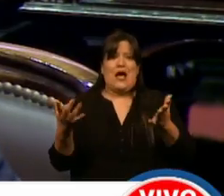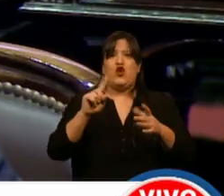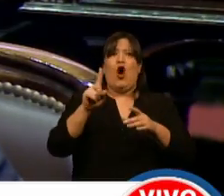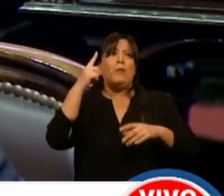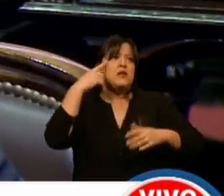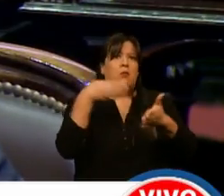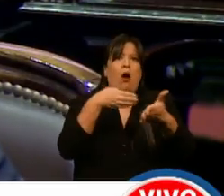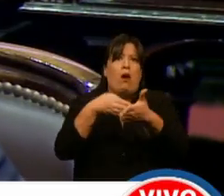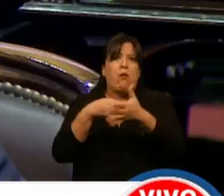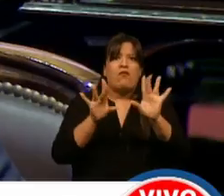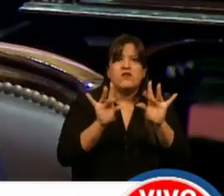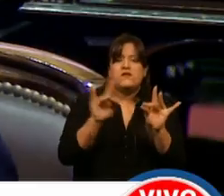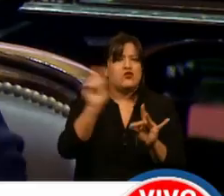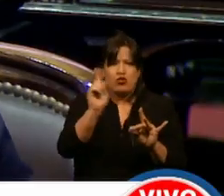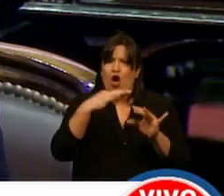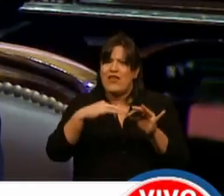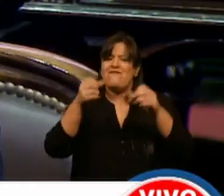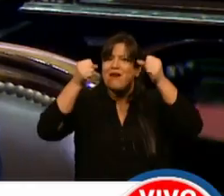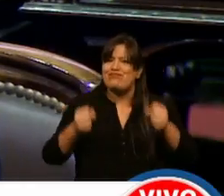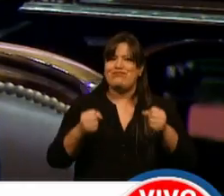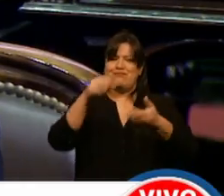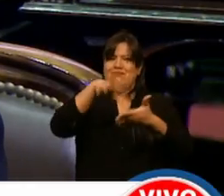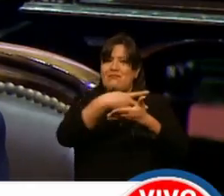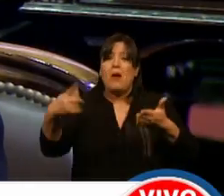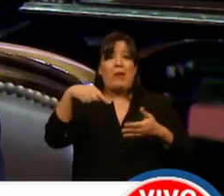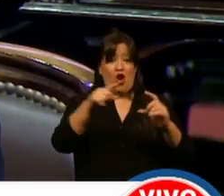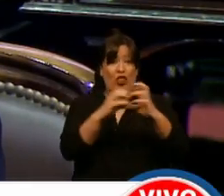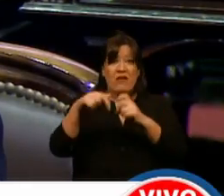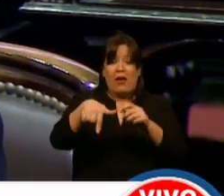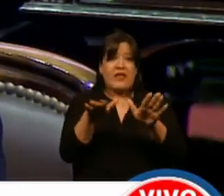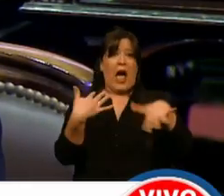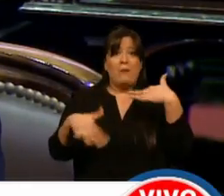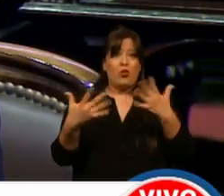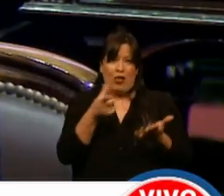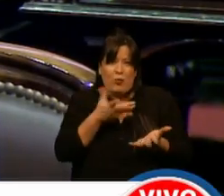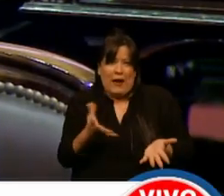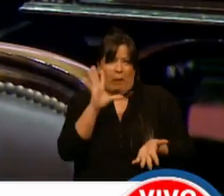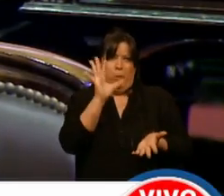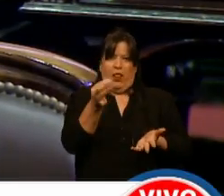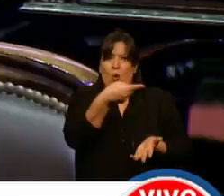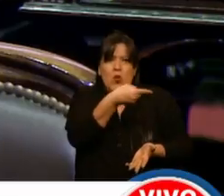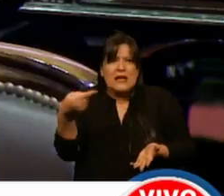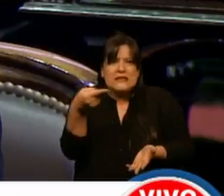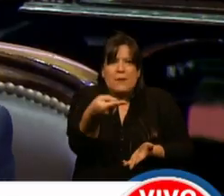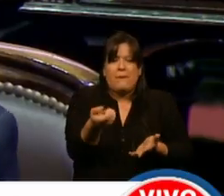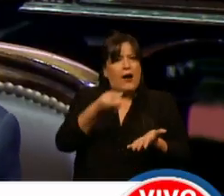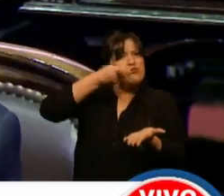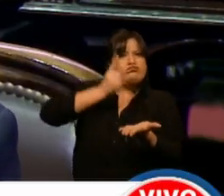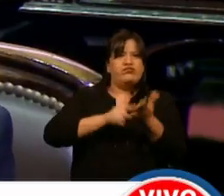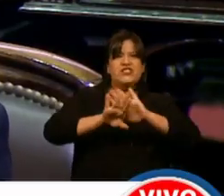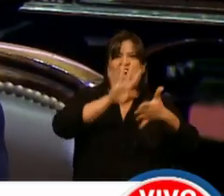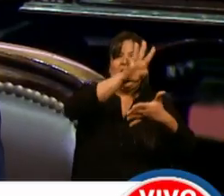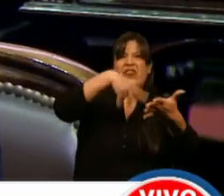dificultades pero con un debate tan apurado como éste donde en una semana dictaminamos